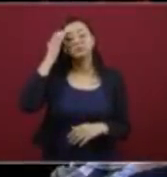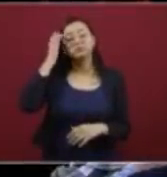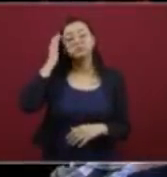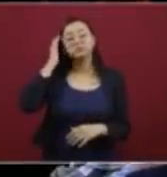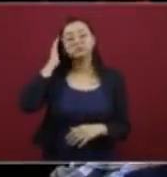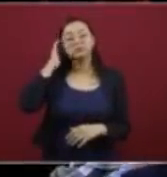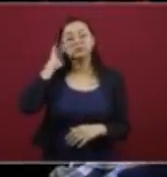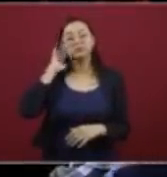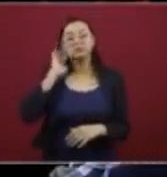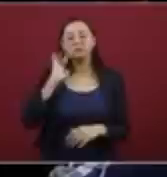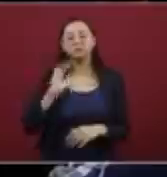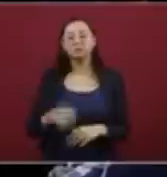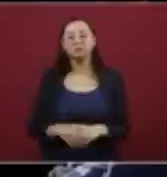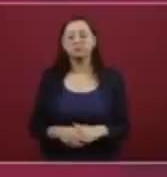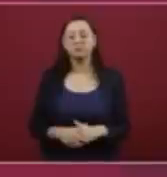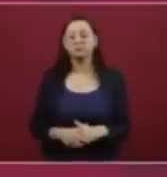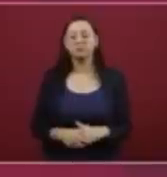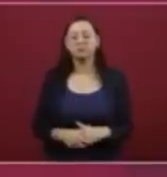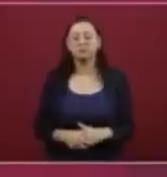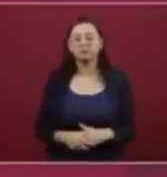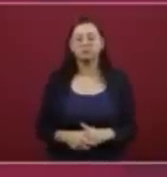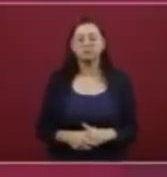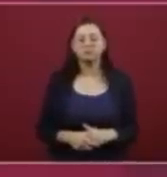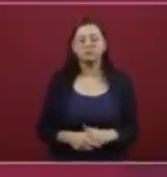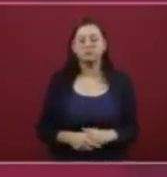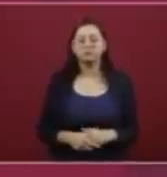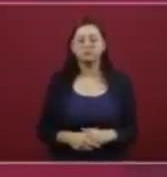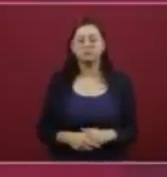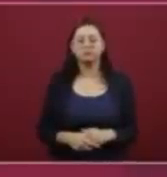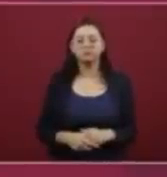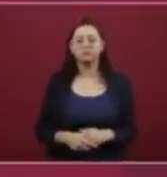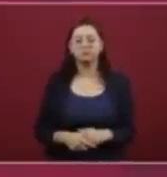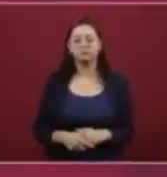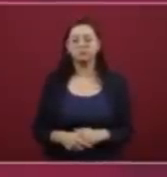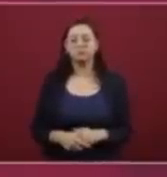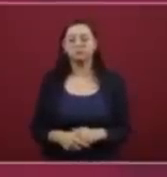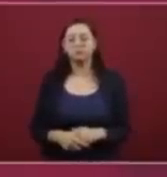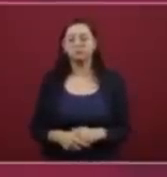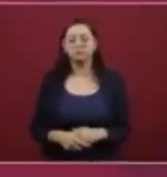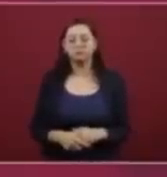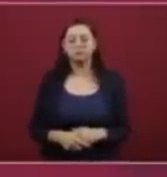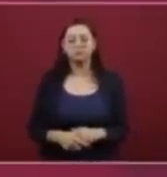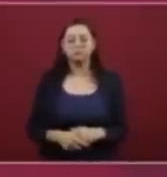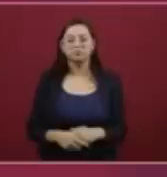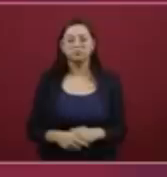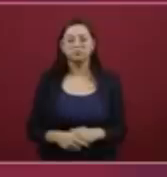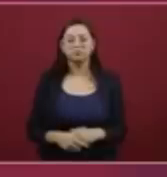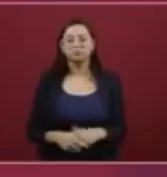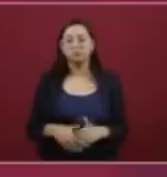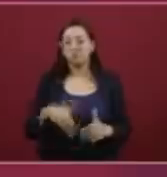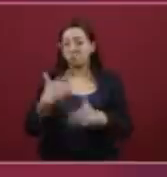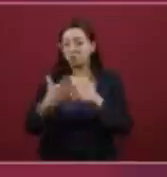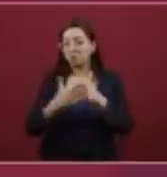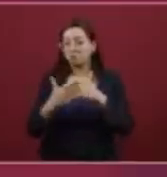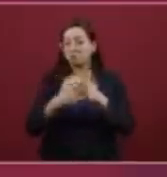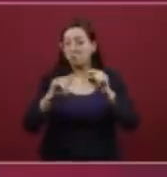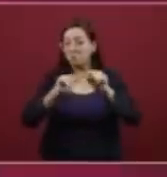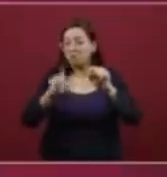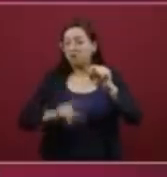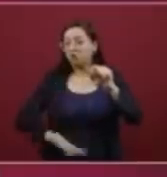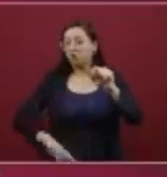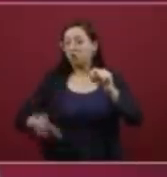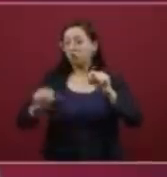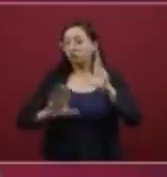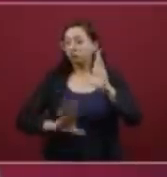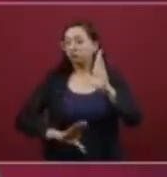Nosotros vamos a llegar a una situación, estoy optimista